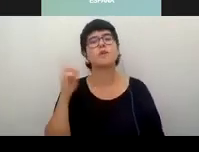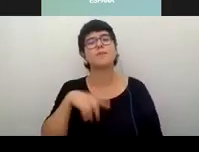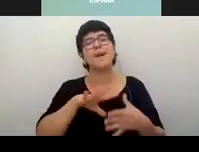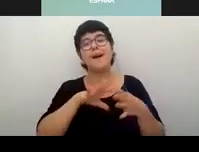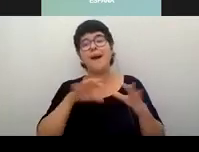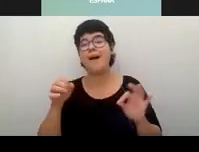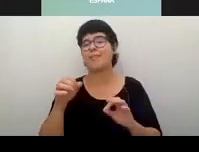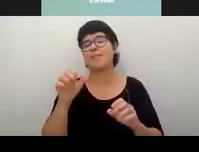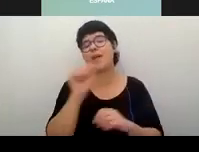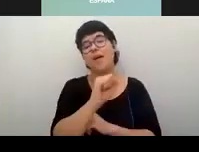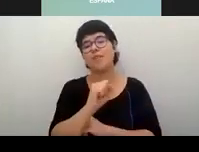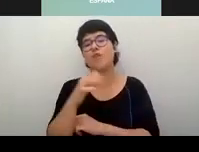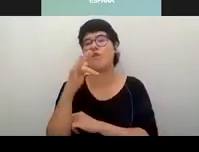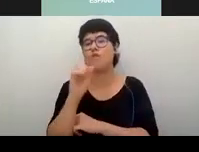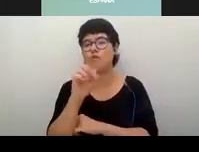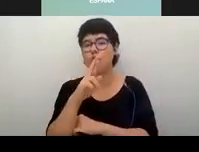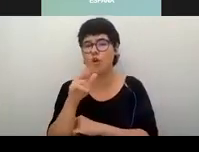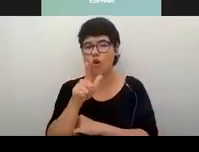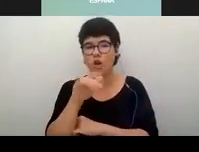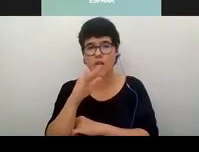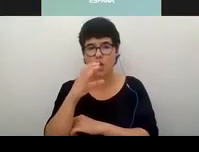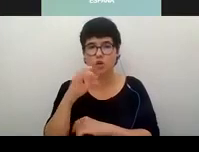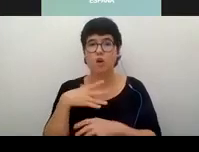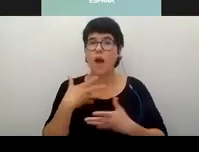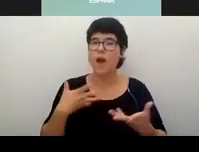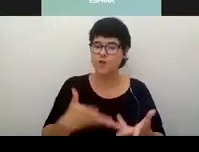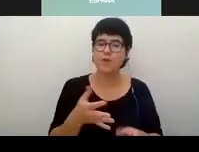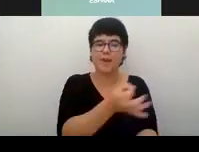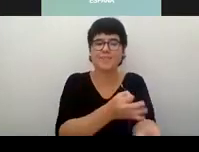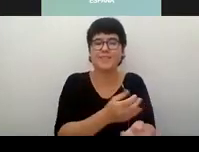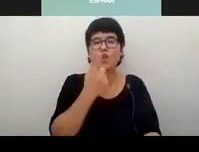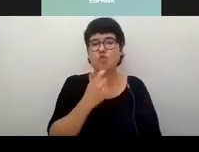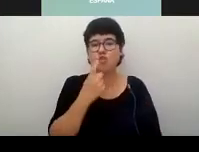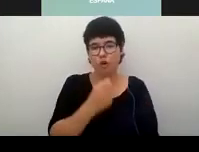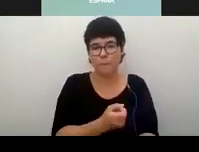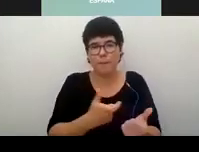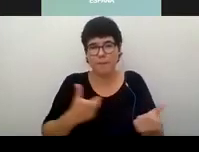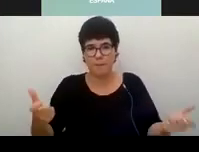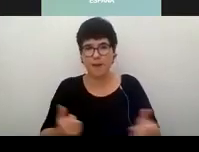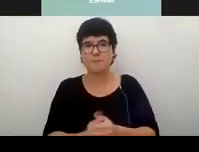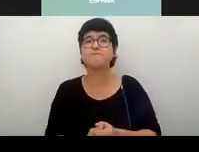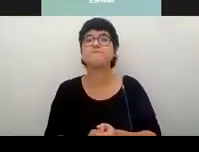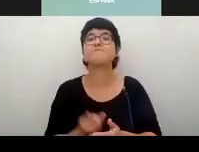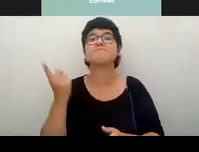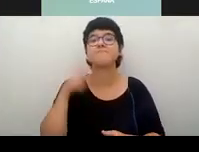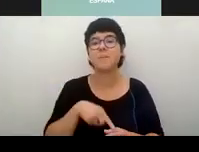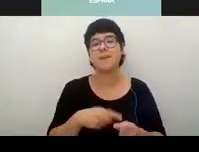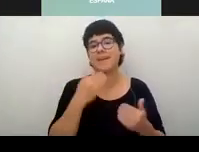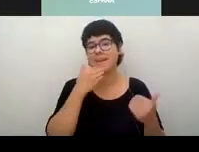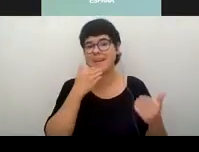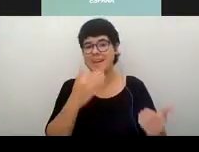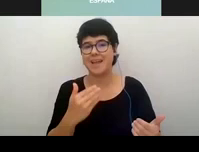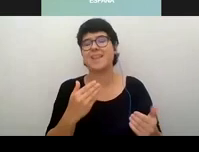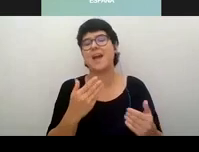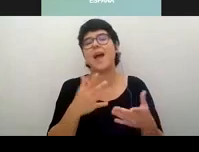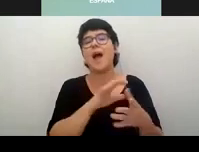de los glóbulos rojos. La vitamina B2, la riboflavina, estimula la producción de proteínas a partir de aminoácidos libres,